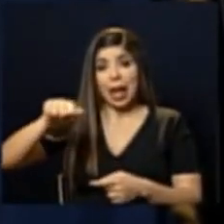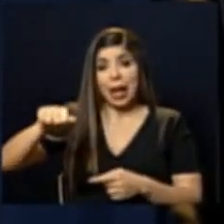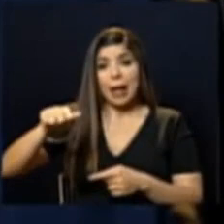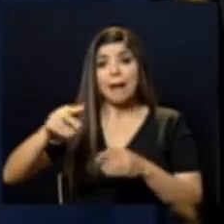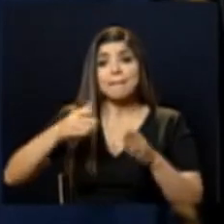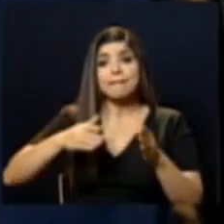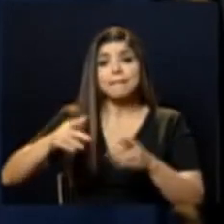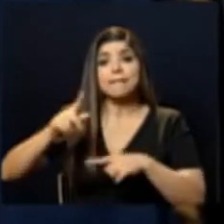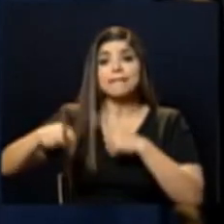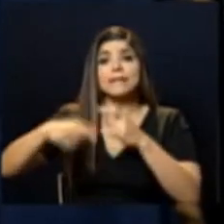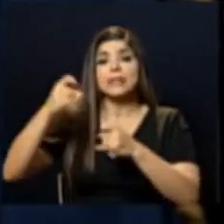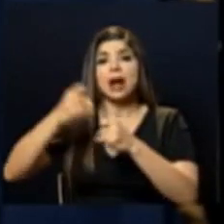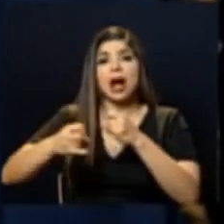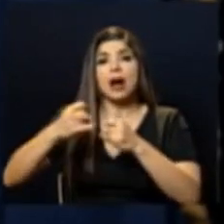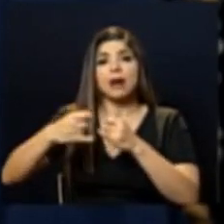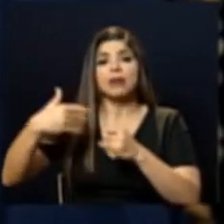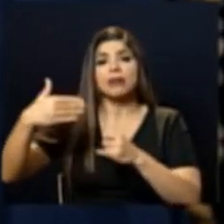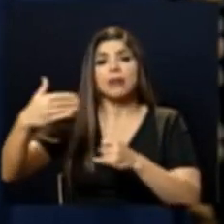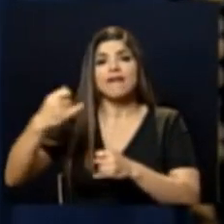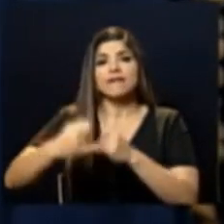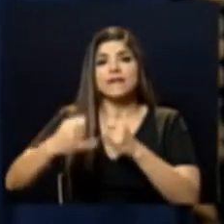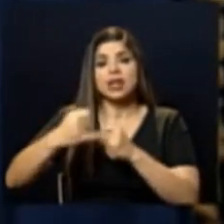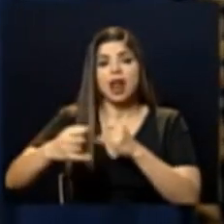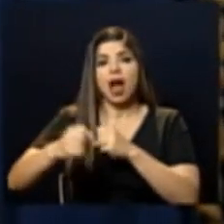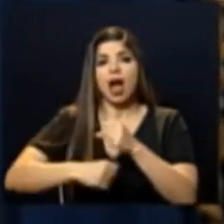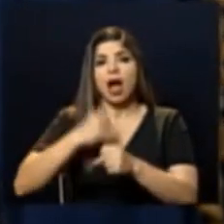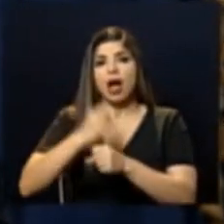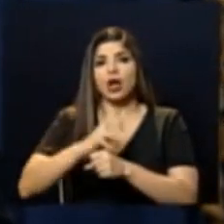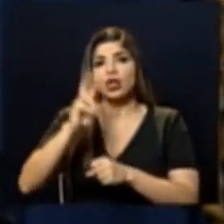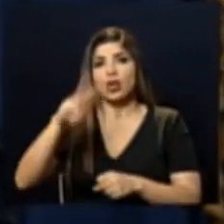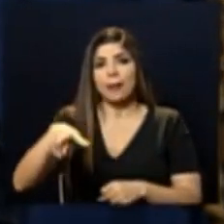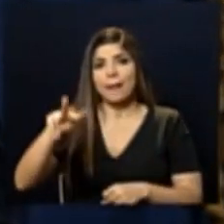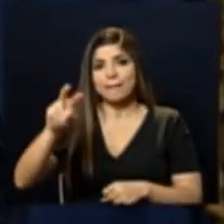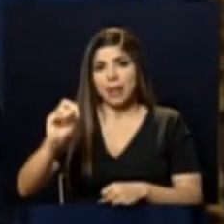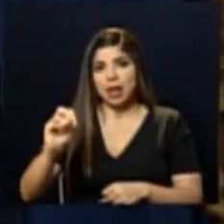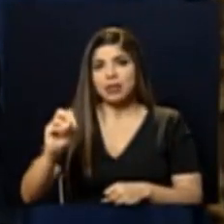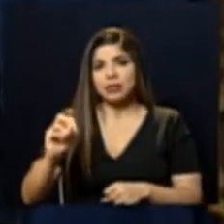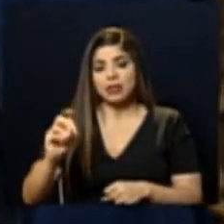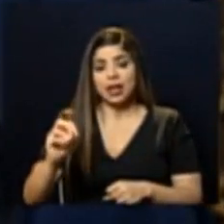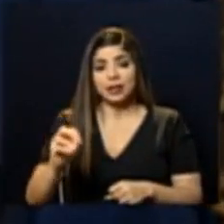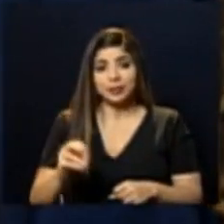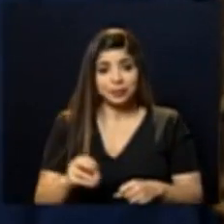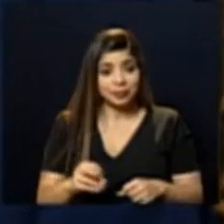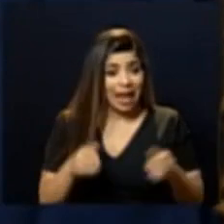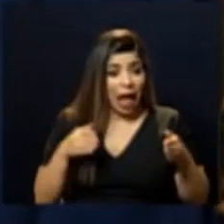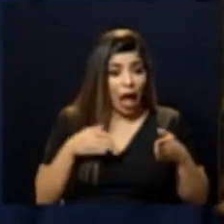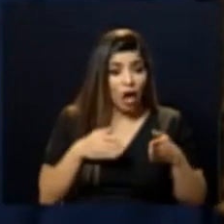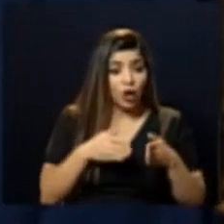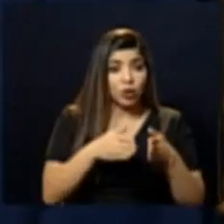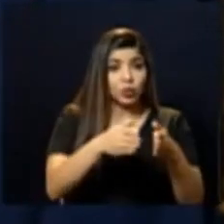para concluirse a finales del 2020. La ampliación de La Angostura en Punta